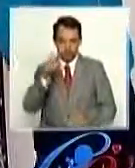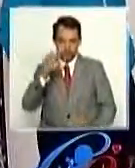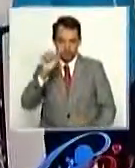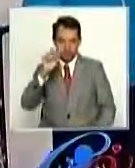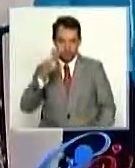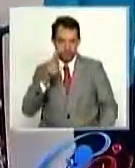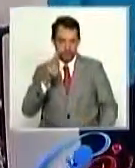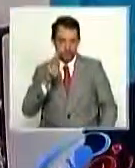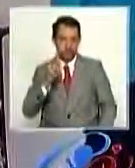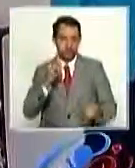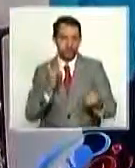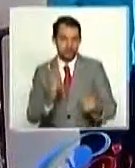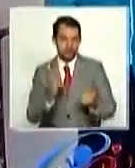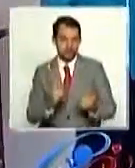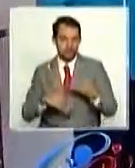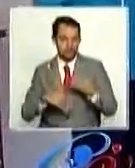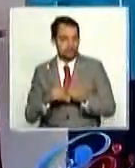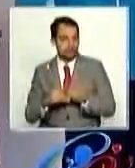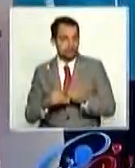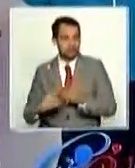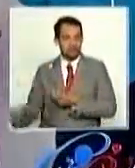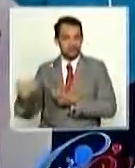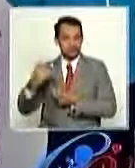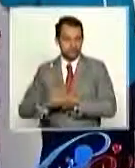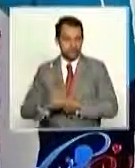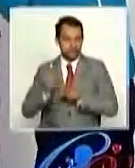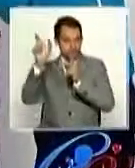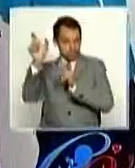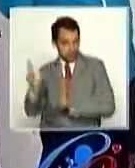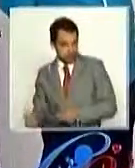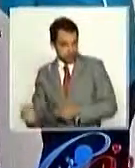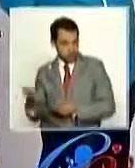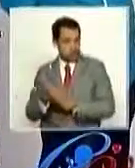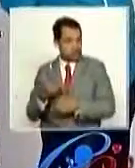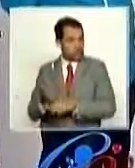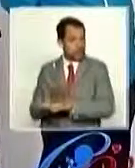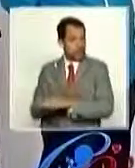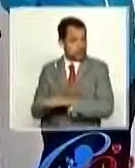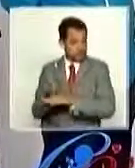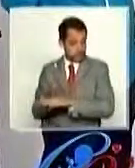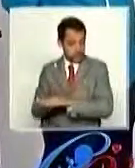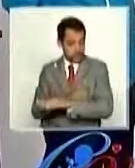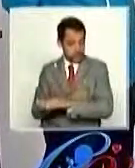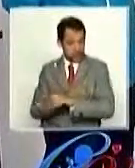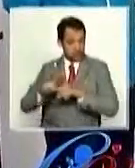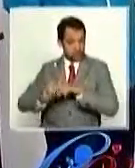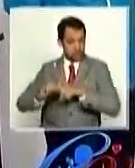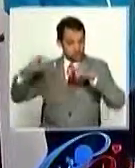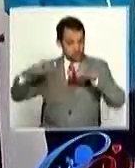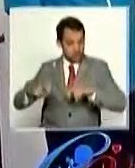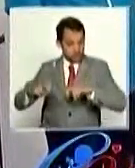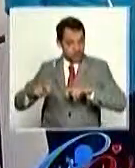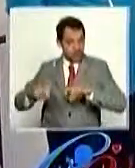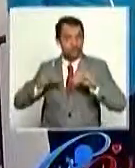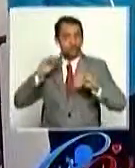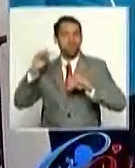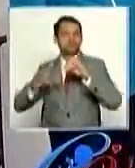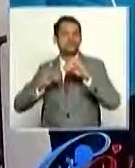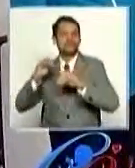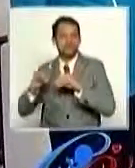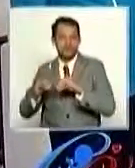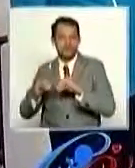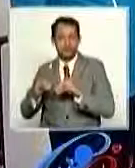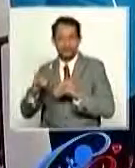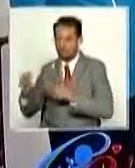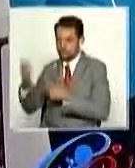el paciente ingresa al Parque Médico y antes de pasar a la consulta del doctor Jorge Enrique, pasa con nosotros y,